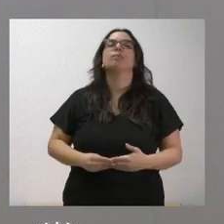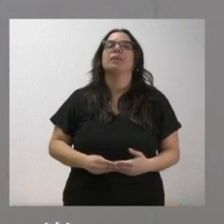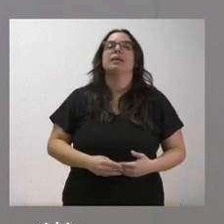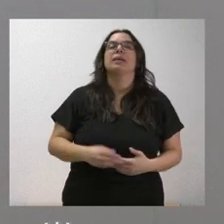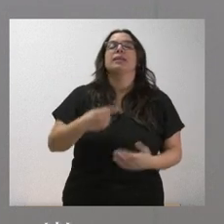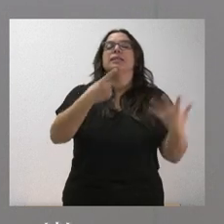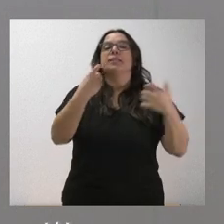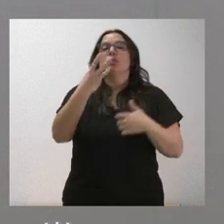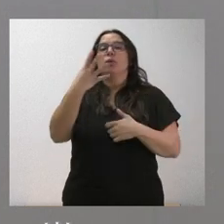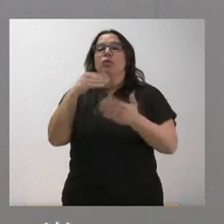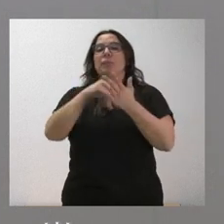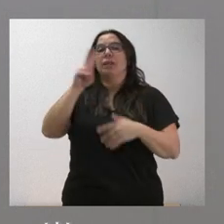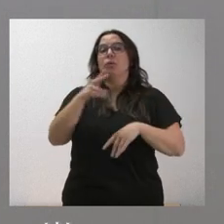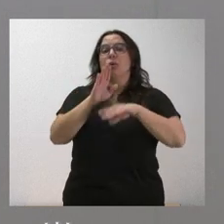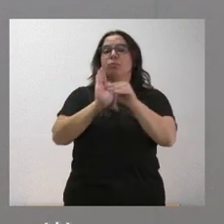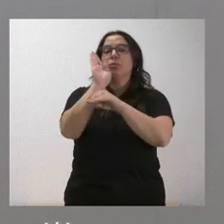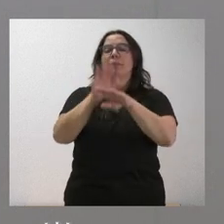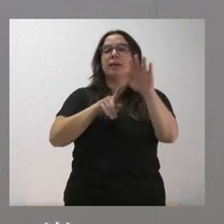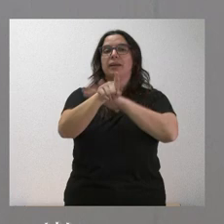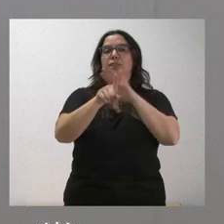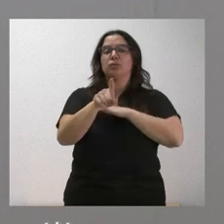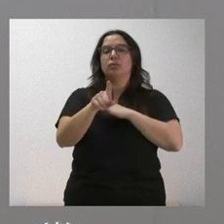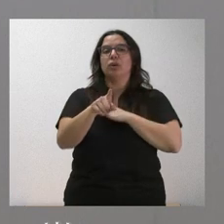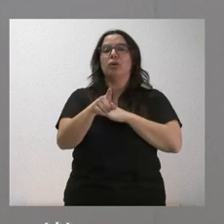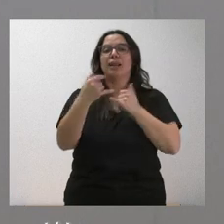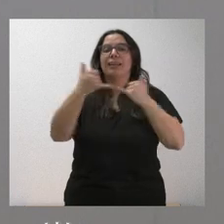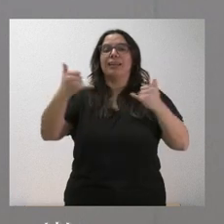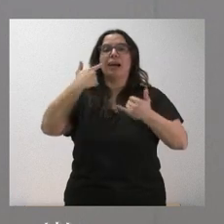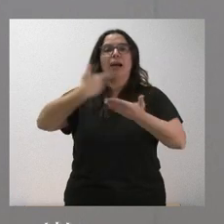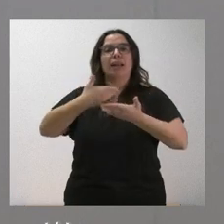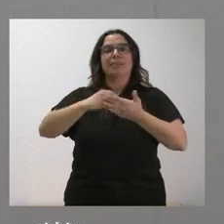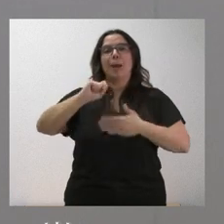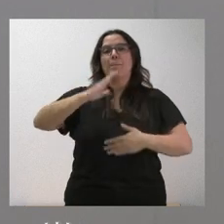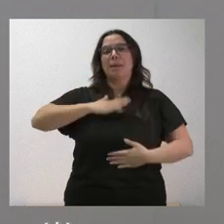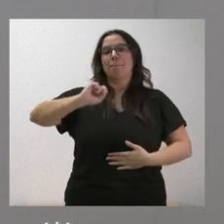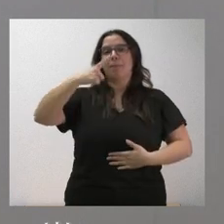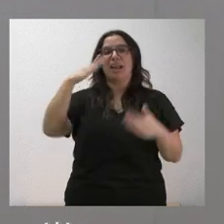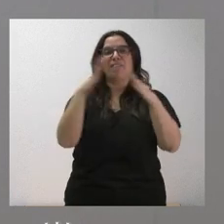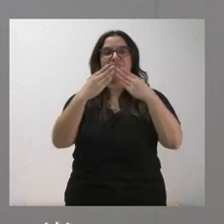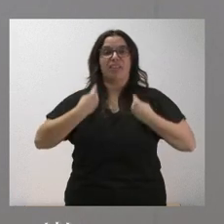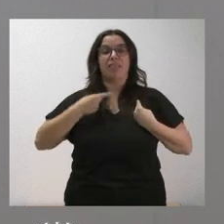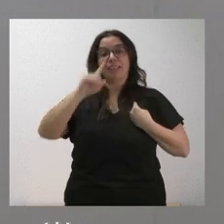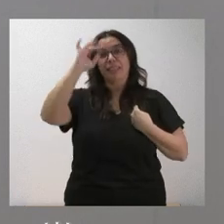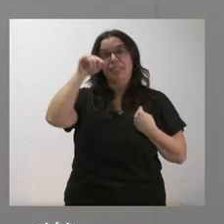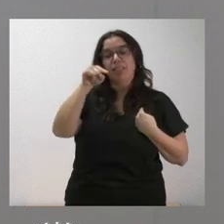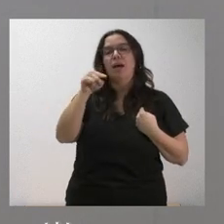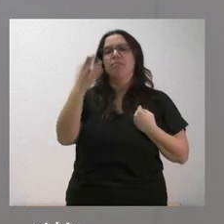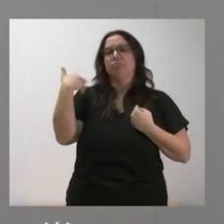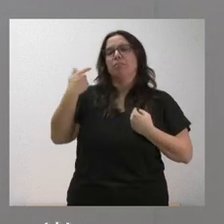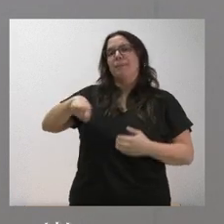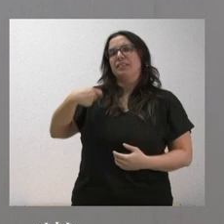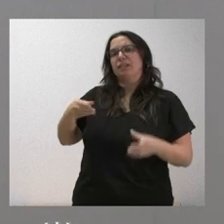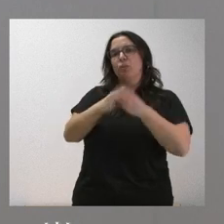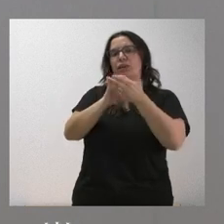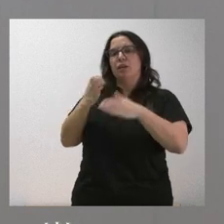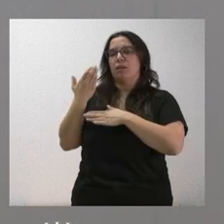384,000 destinados para la gestión de la línea de garantías mi primera vivienda esta iniciativa saben ustedes que la presentó el presidente de la junta de